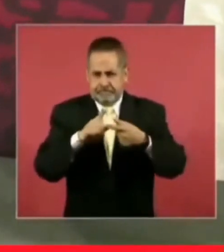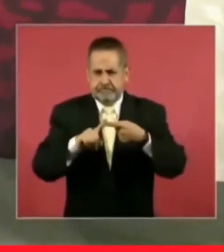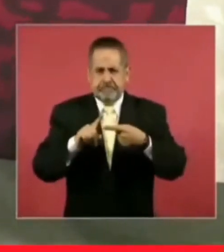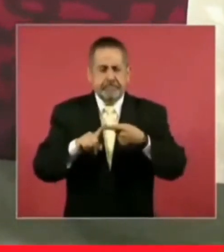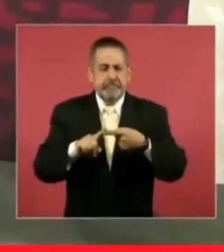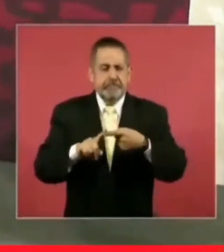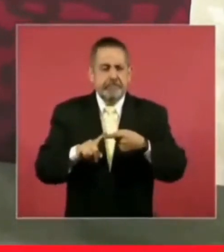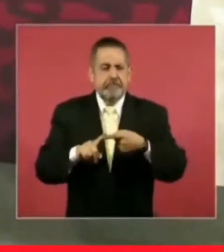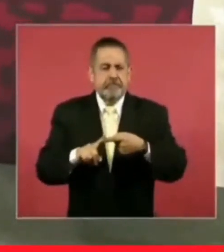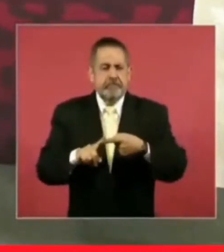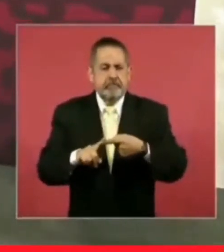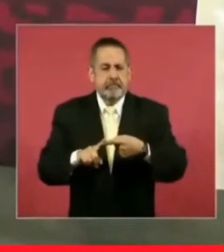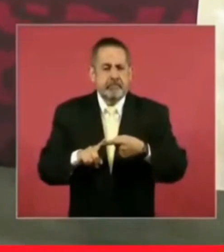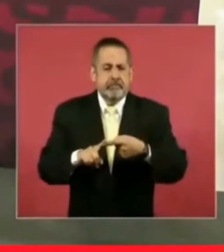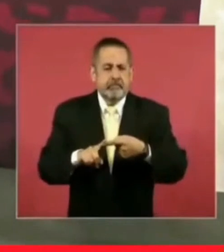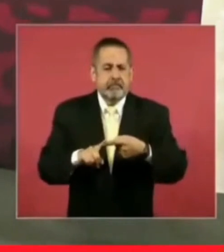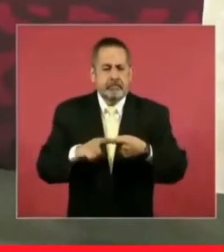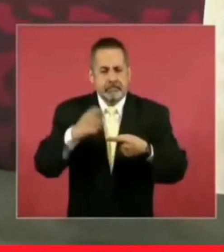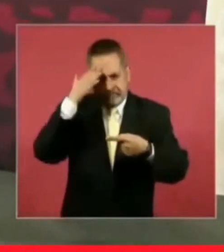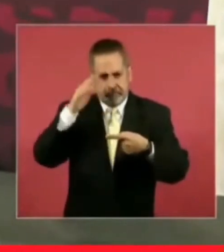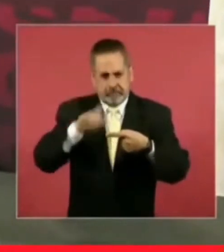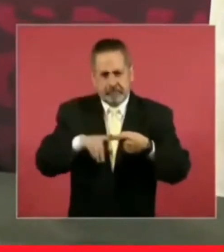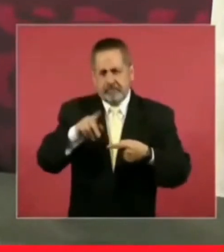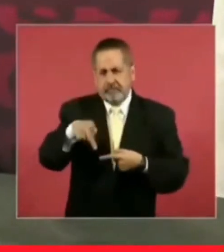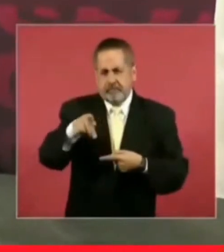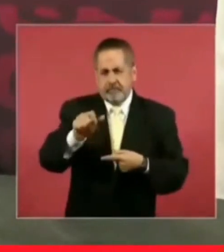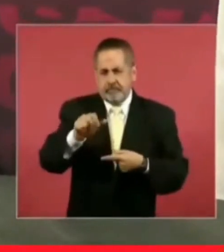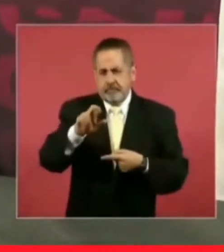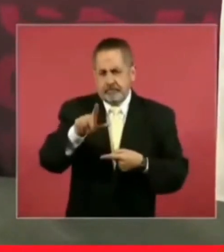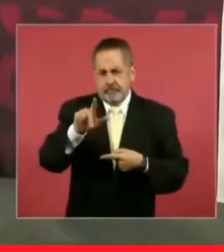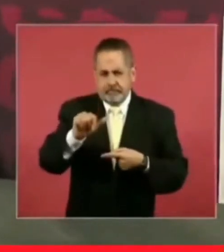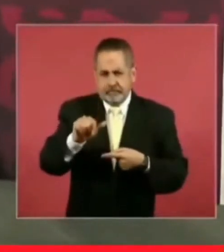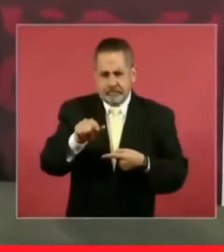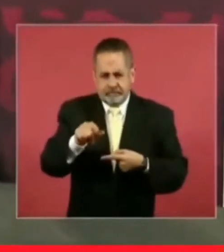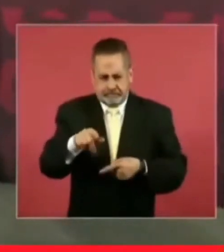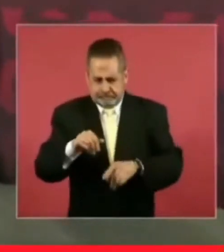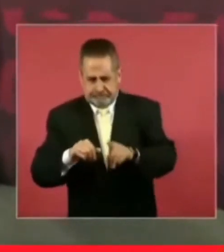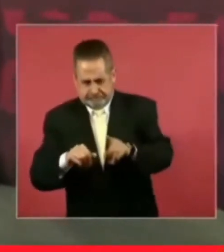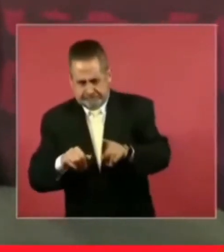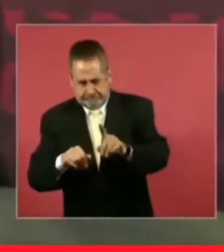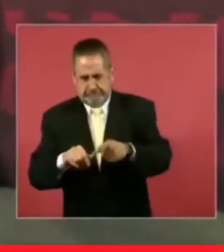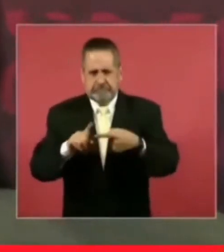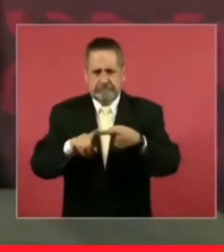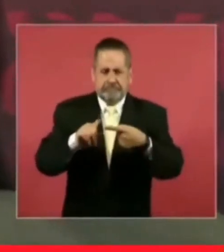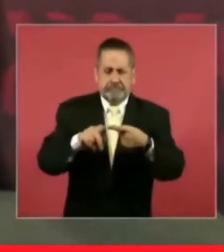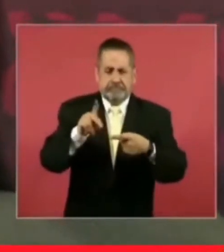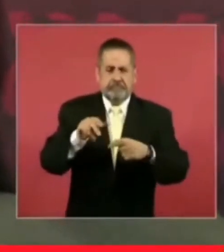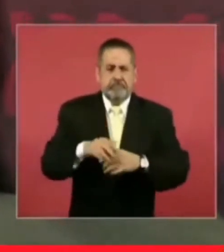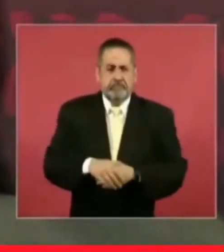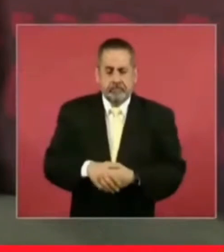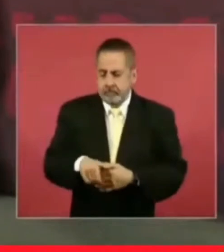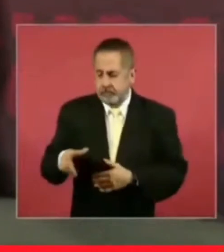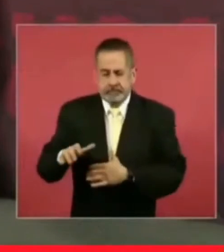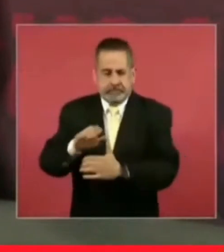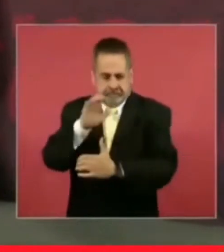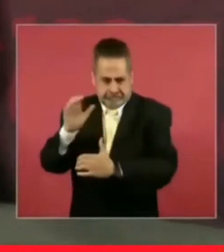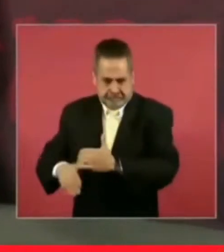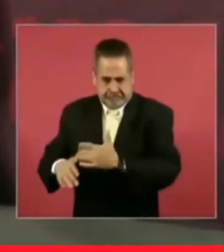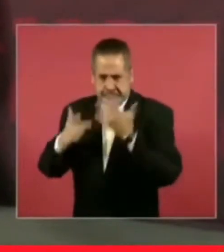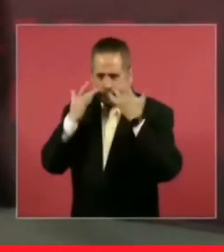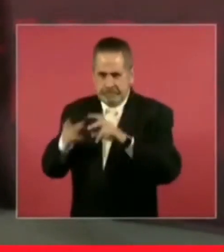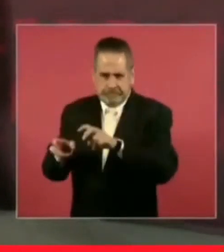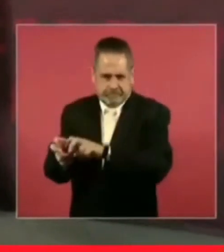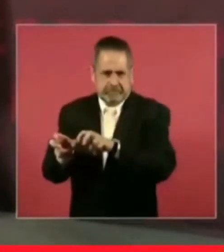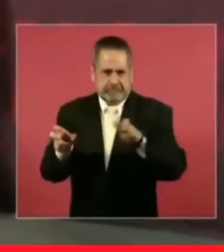la señora Carla. Carla Quintana. Sí. Se va de aquí